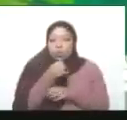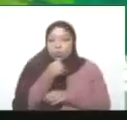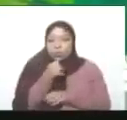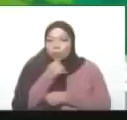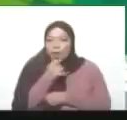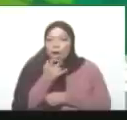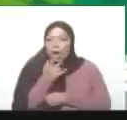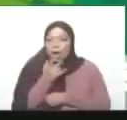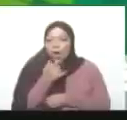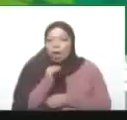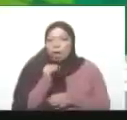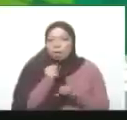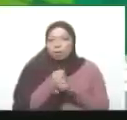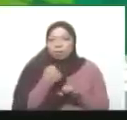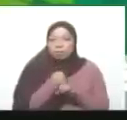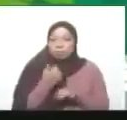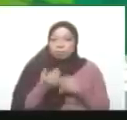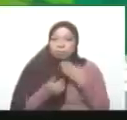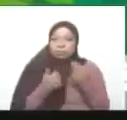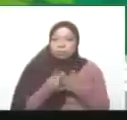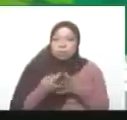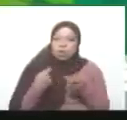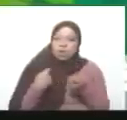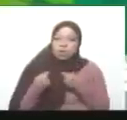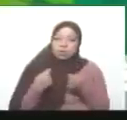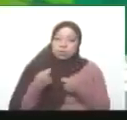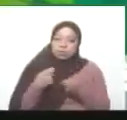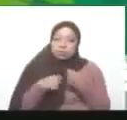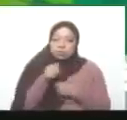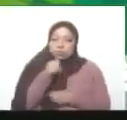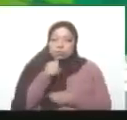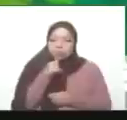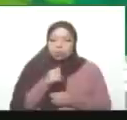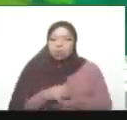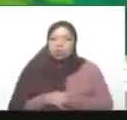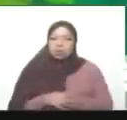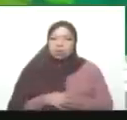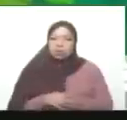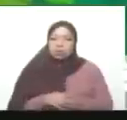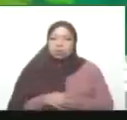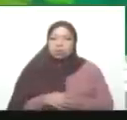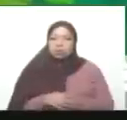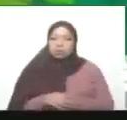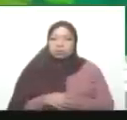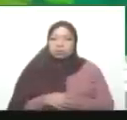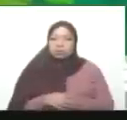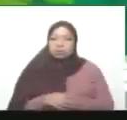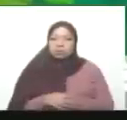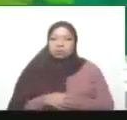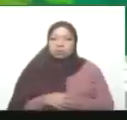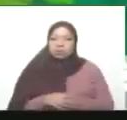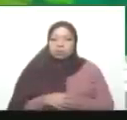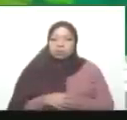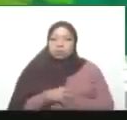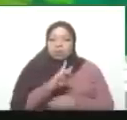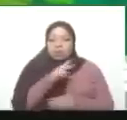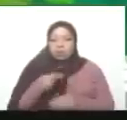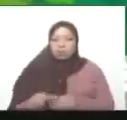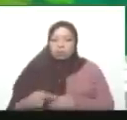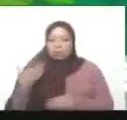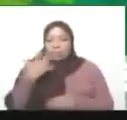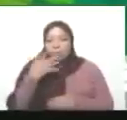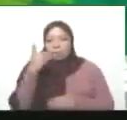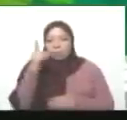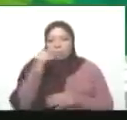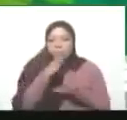Sullivan asesor de seguridad Nacional de Joe biden y con Philips vicepresidente de seguridad